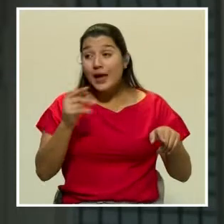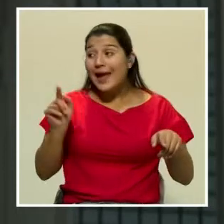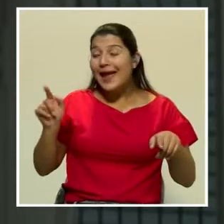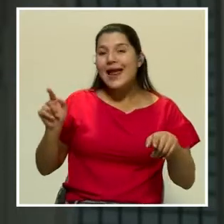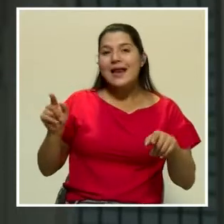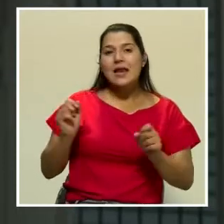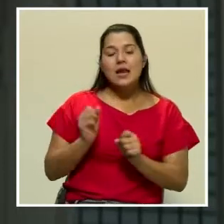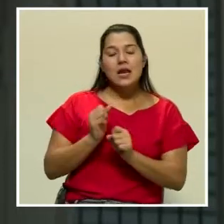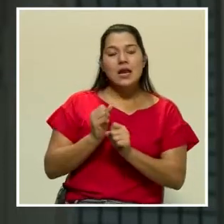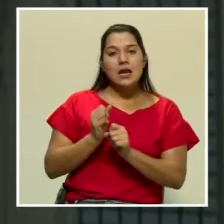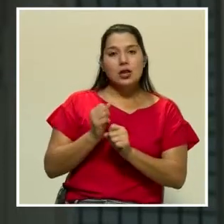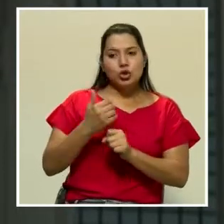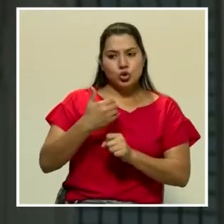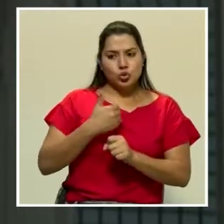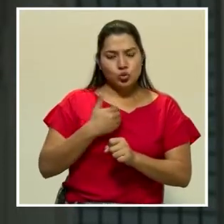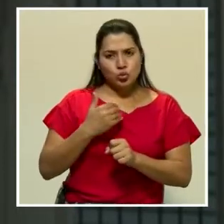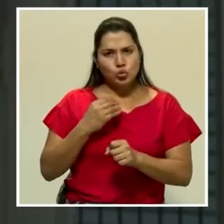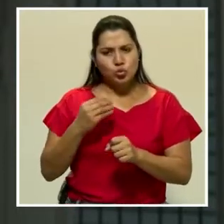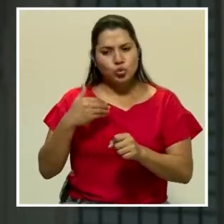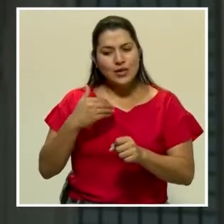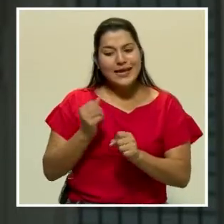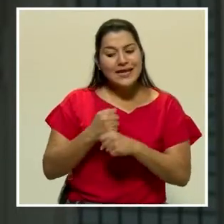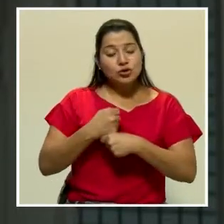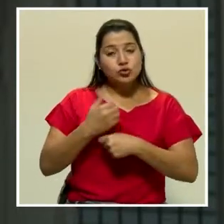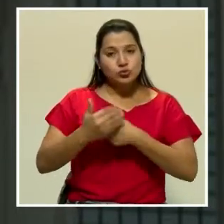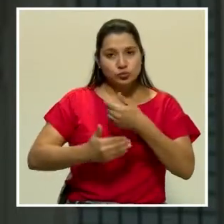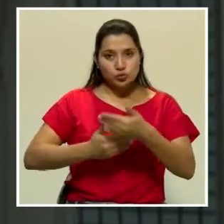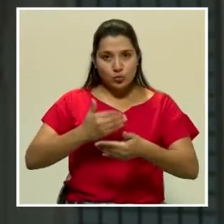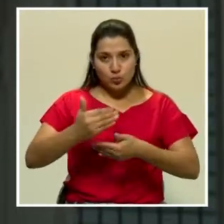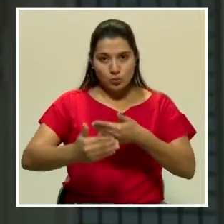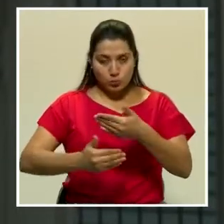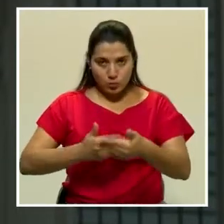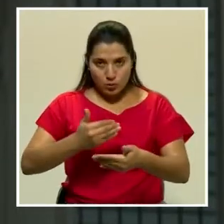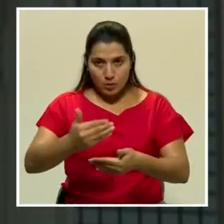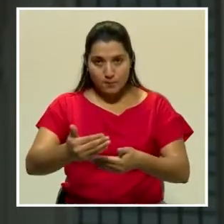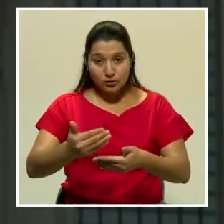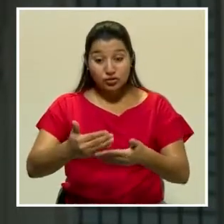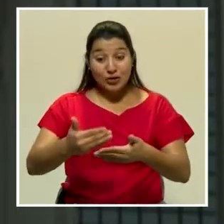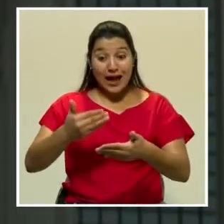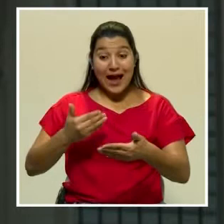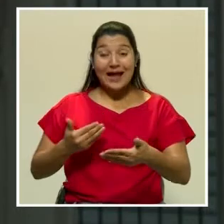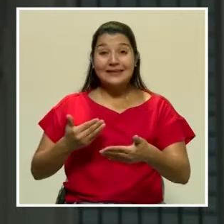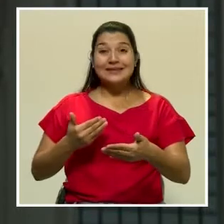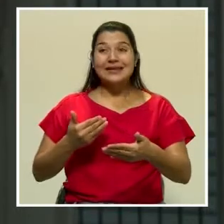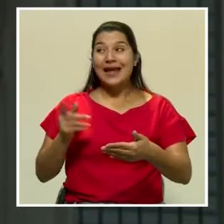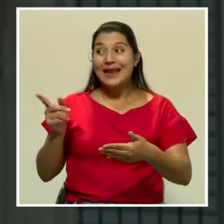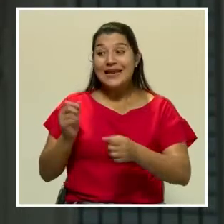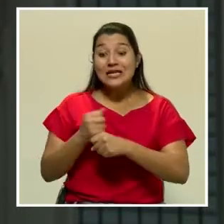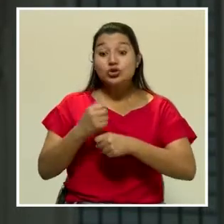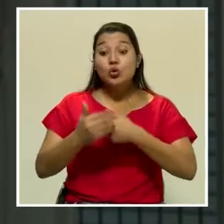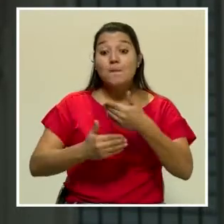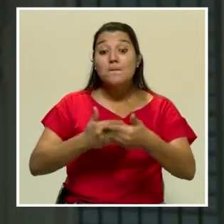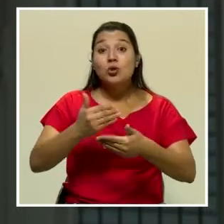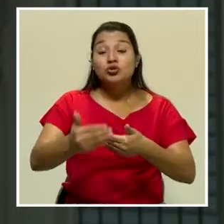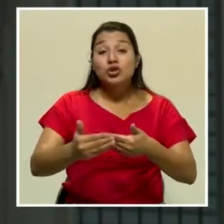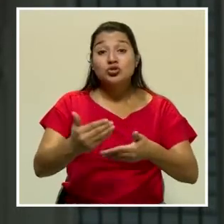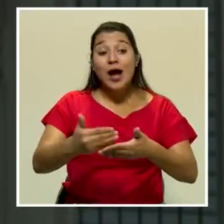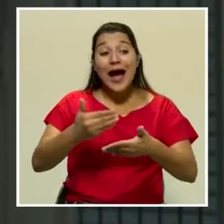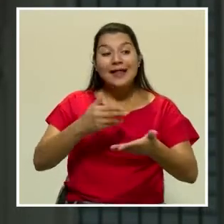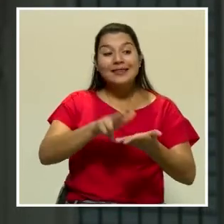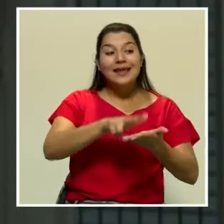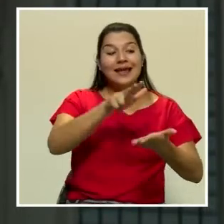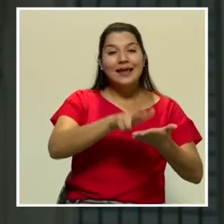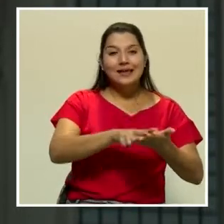diera la posibilidad legal de que se diera visto bueno a este tipo de uniones. Entonces, en este caso en particular, claro que